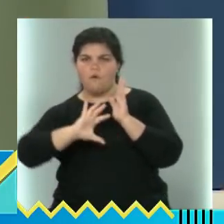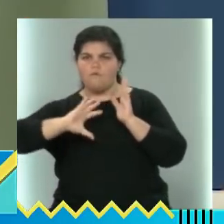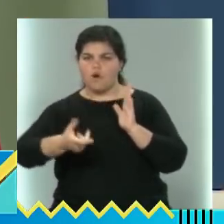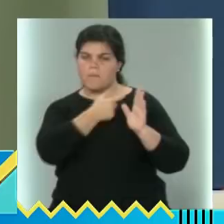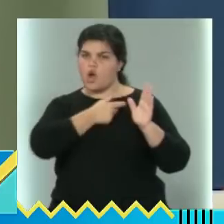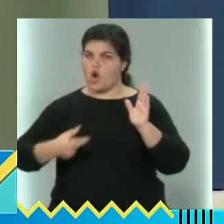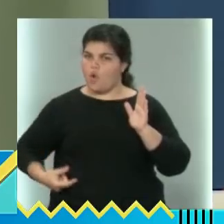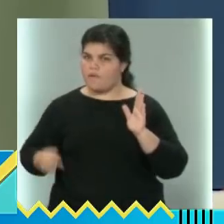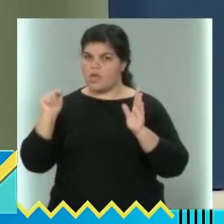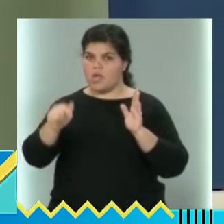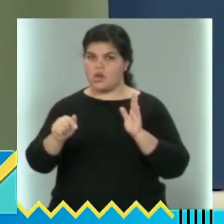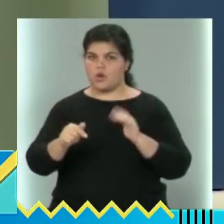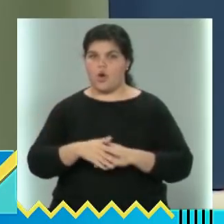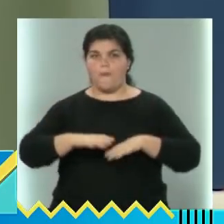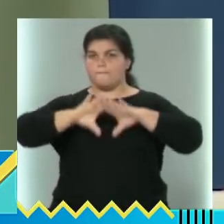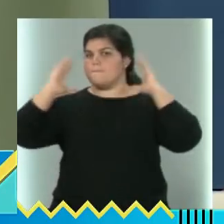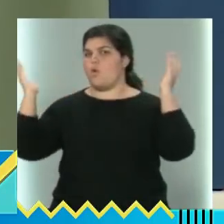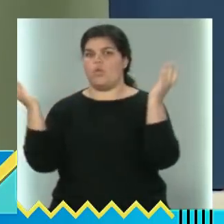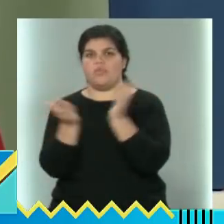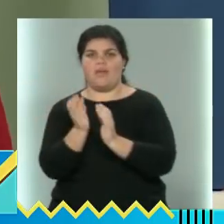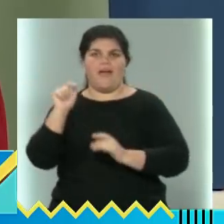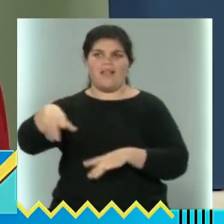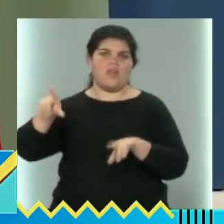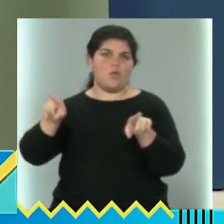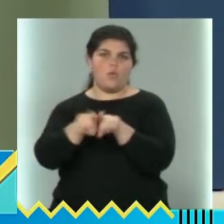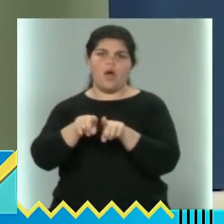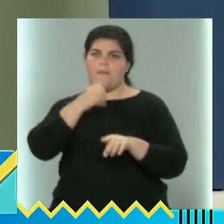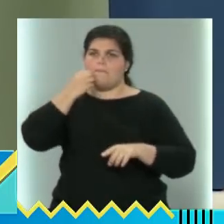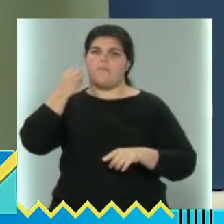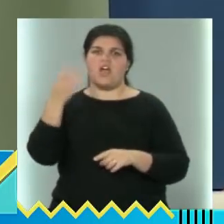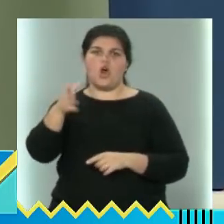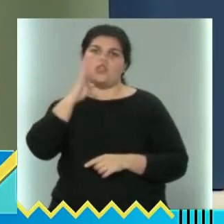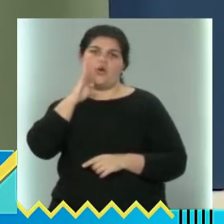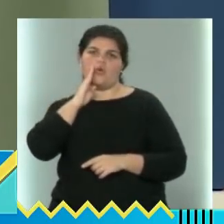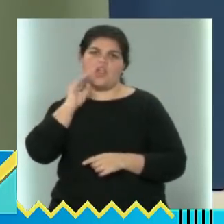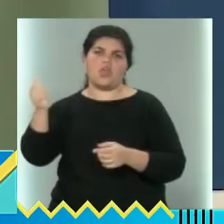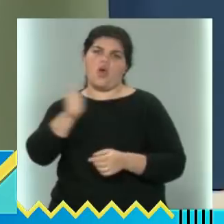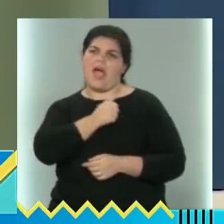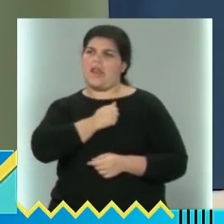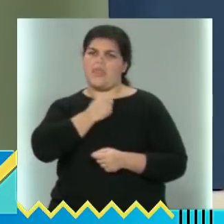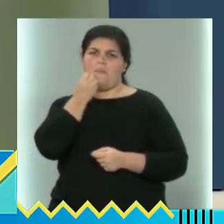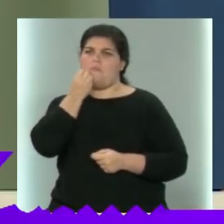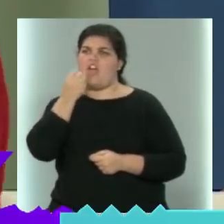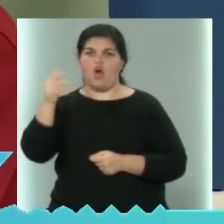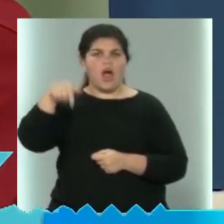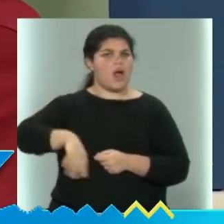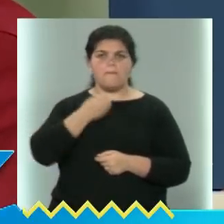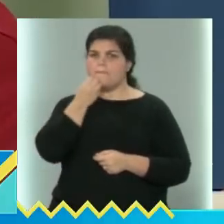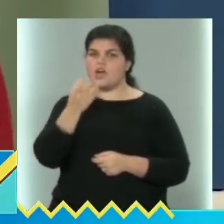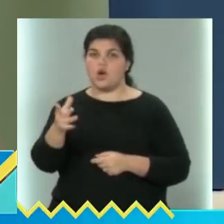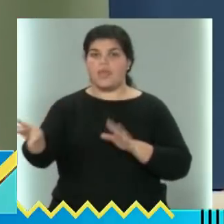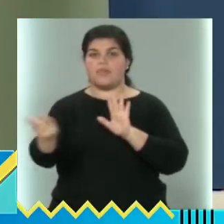estatal, modelo a escala mundial y que se van a hacer las cosas mucho mejor que en Estados Unidos o Canadá o lo que sea, entre otras cosas a partir del